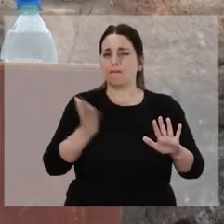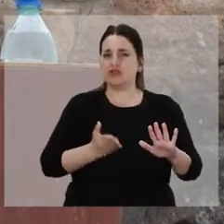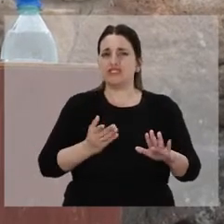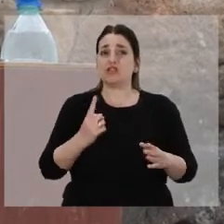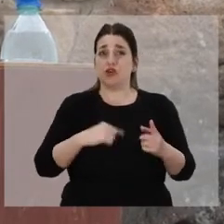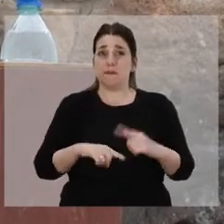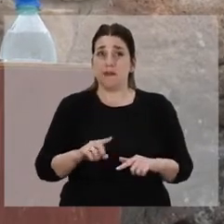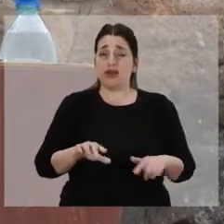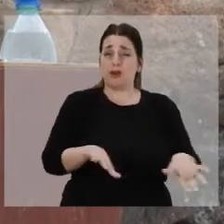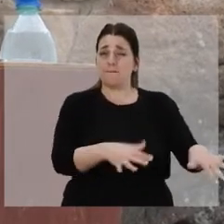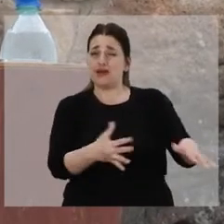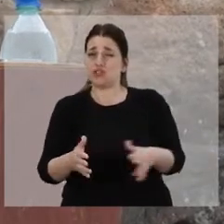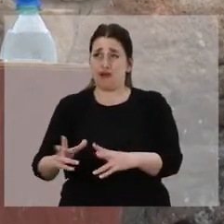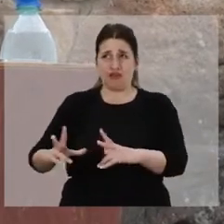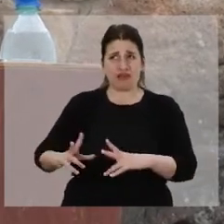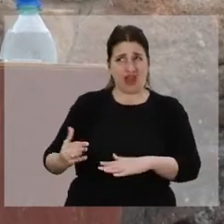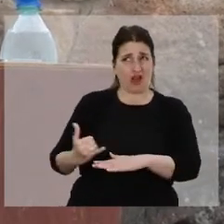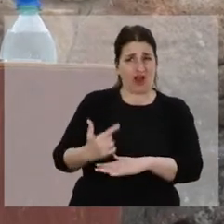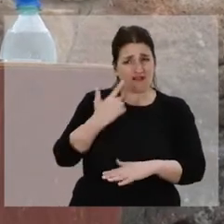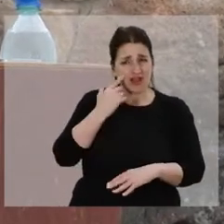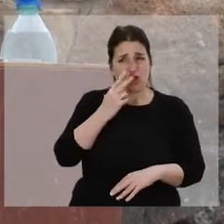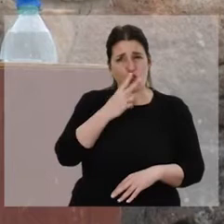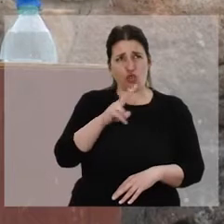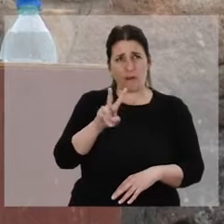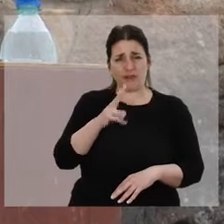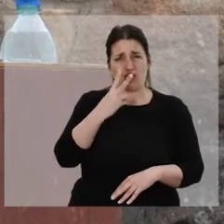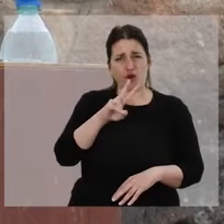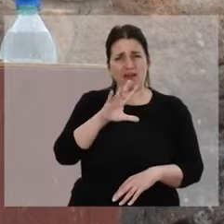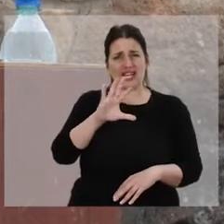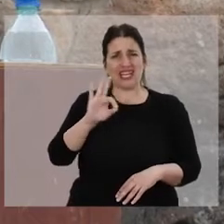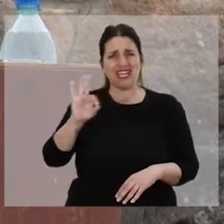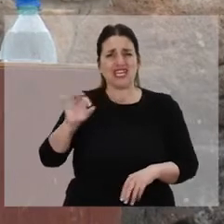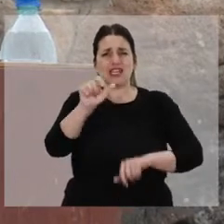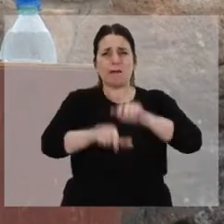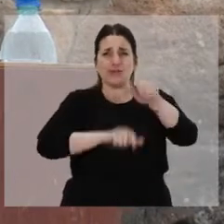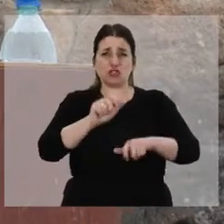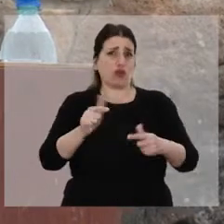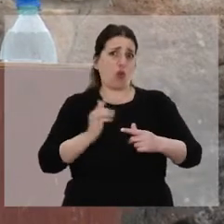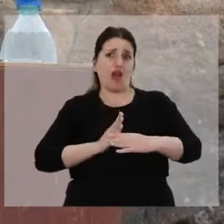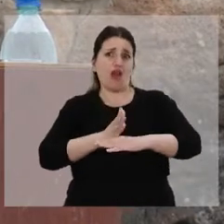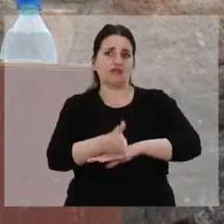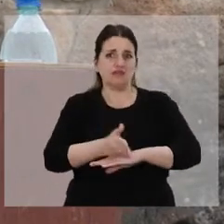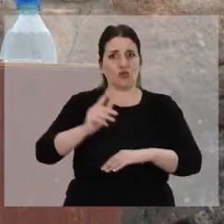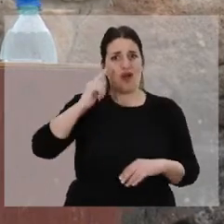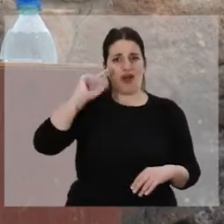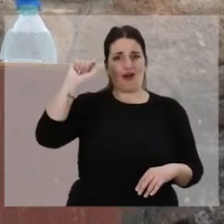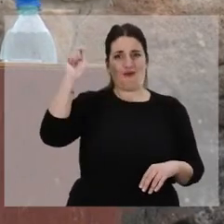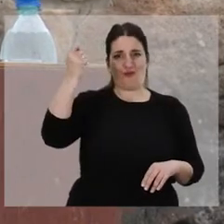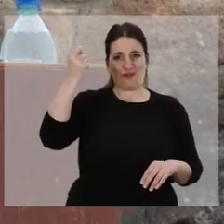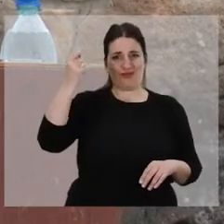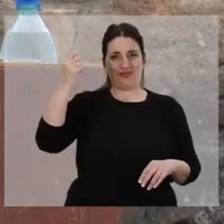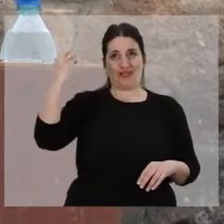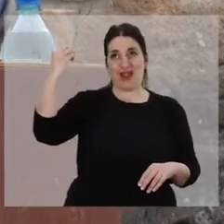Se calcula que quedan en el entorno, corregime Nacho, 2.000, 2.500 personas en el país que no tienen acceso a la